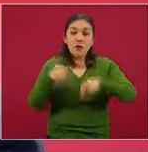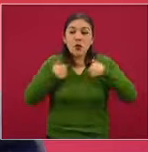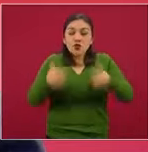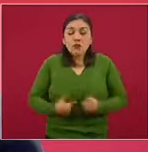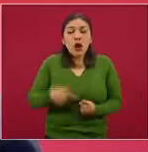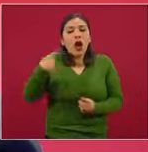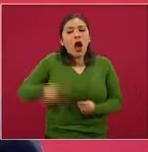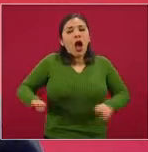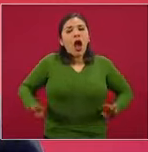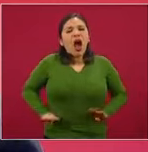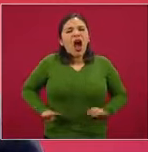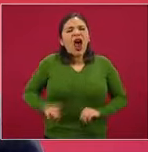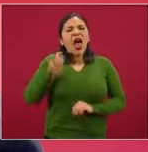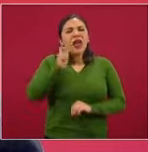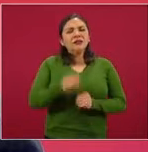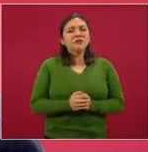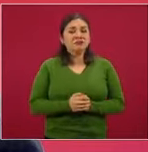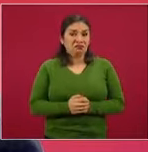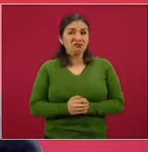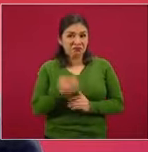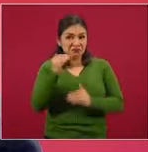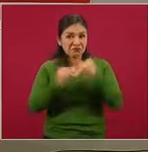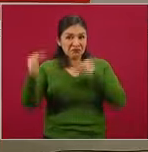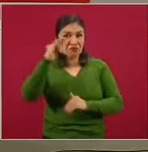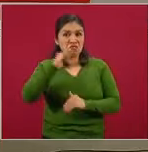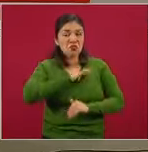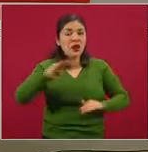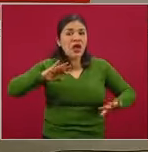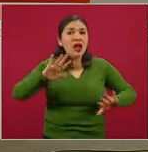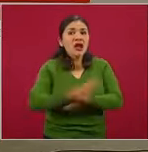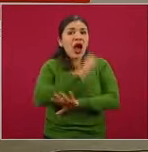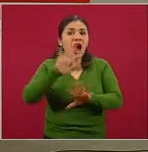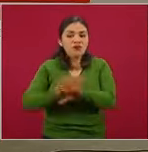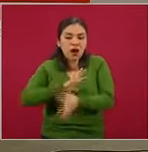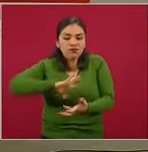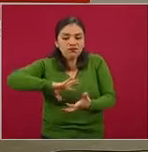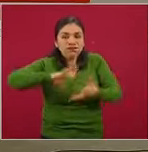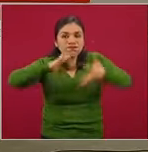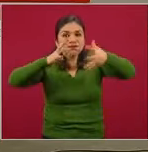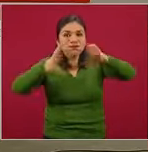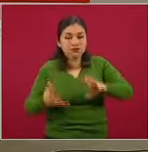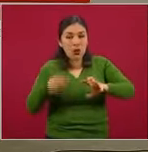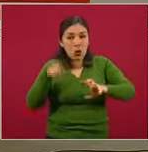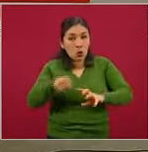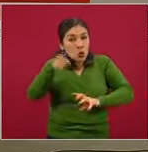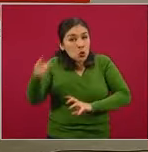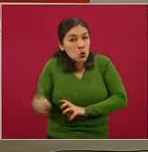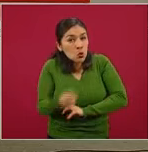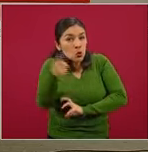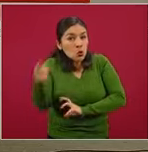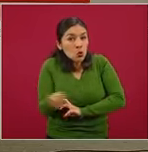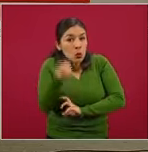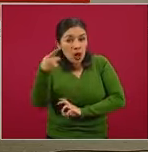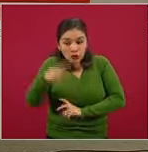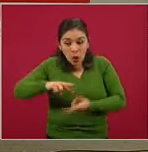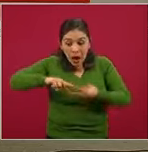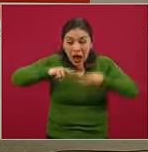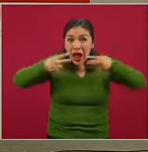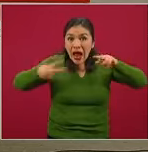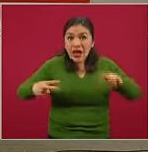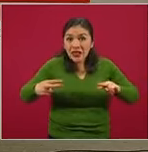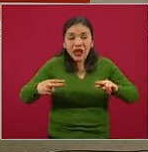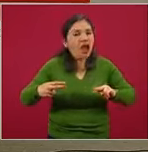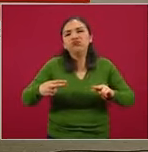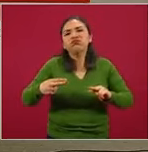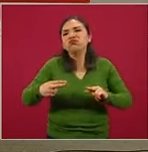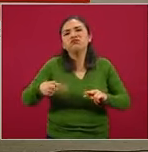una característica que es una alta propensión a la mutación. Son muy inestables en su material genético. El material genético